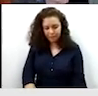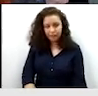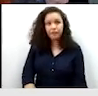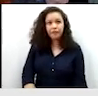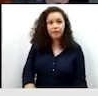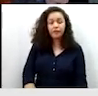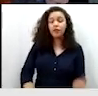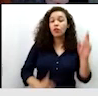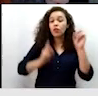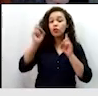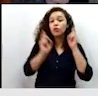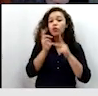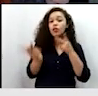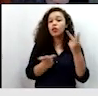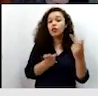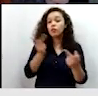¿Dudas, preguntas?